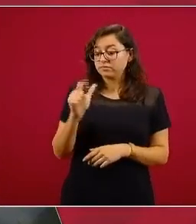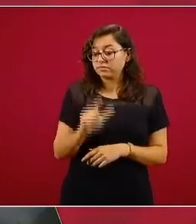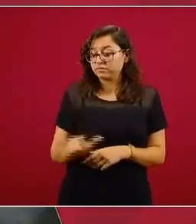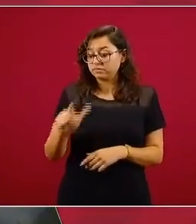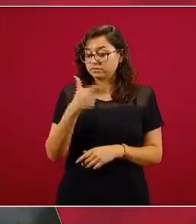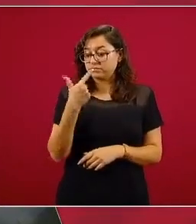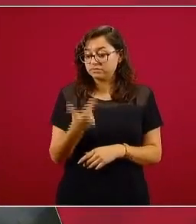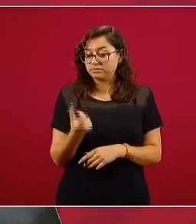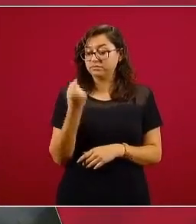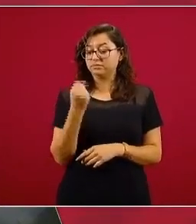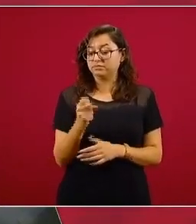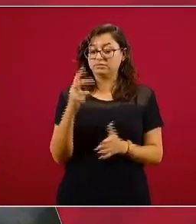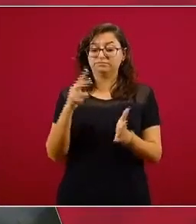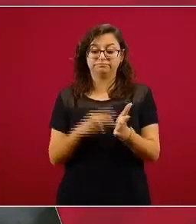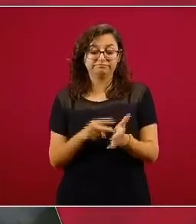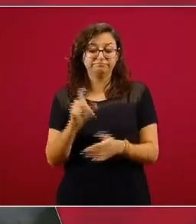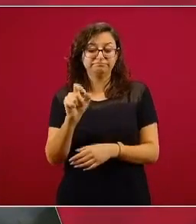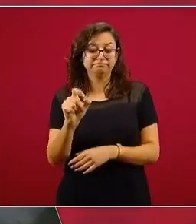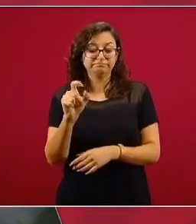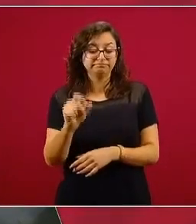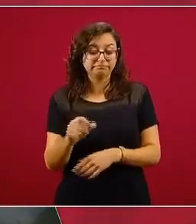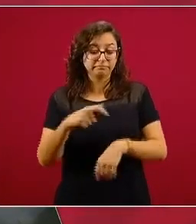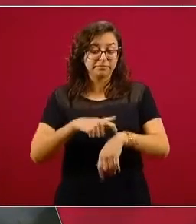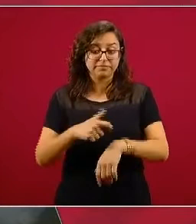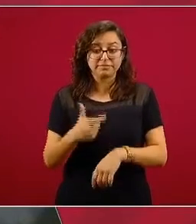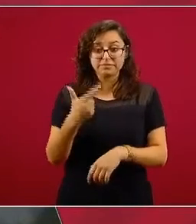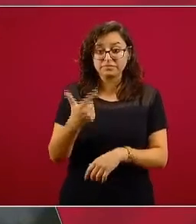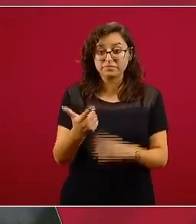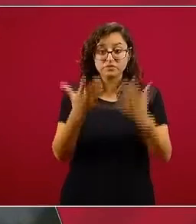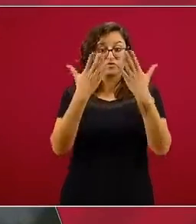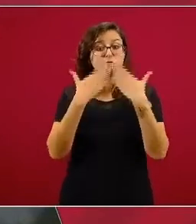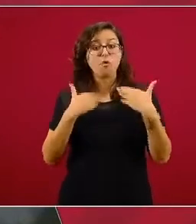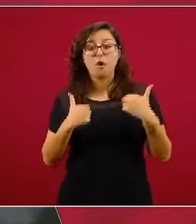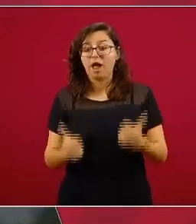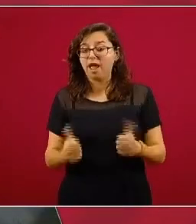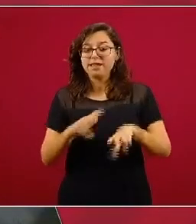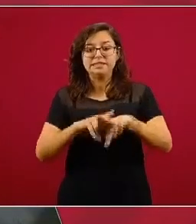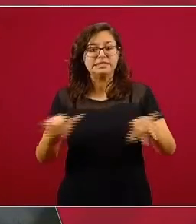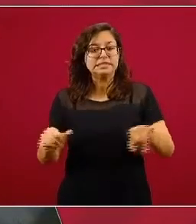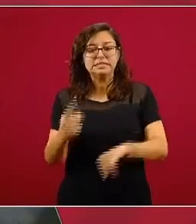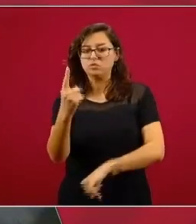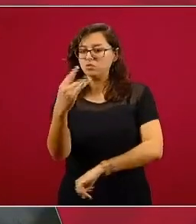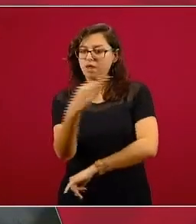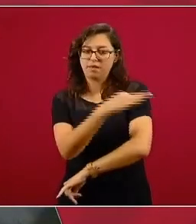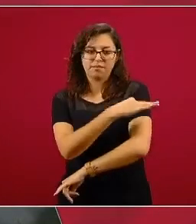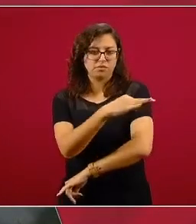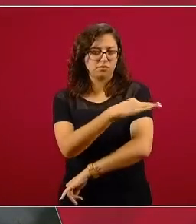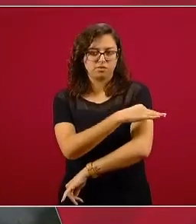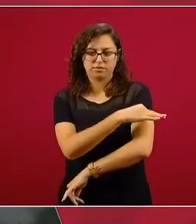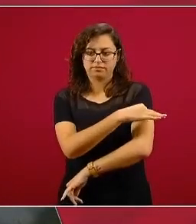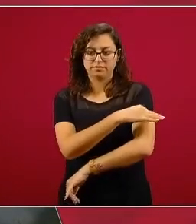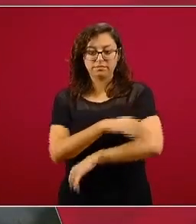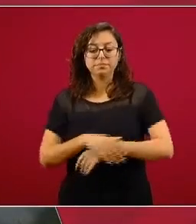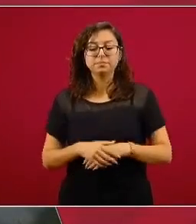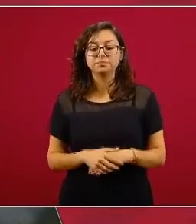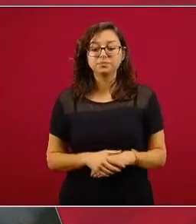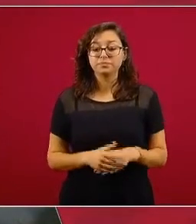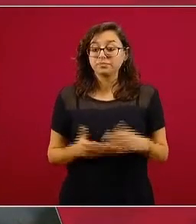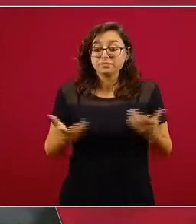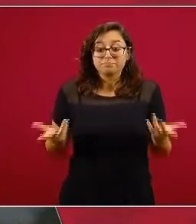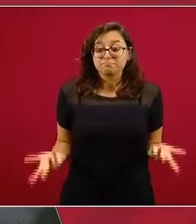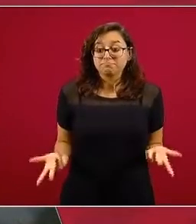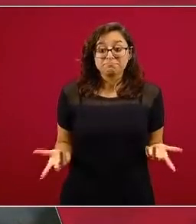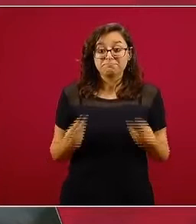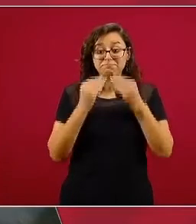de 2020, no existe ni una vacuna para prevenir los contagios. Entonces, no hay